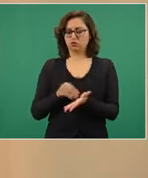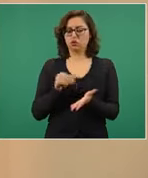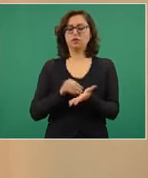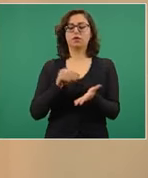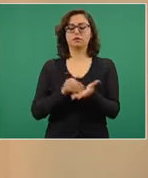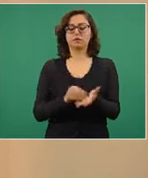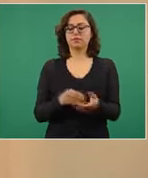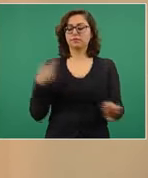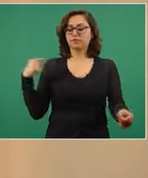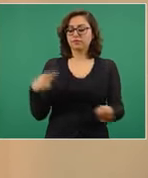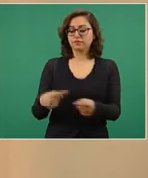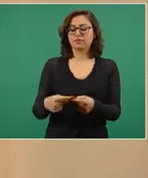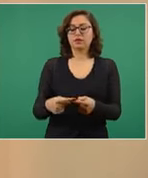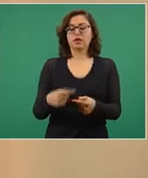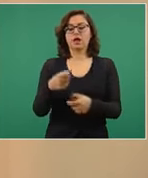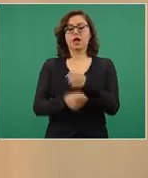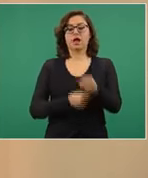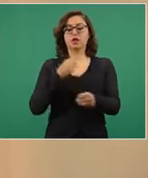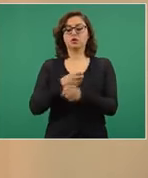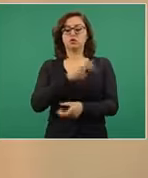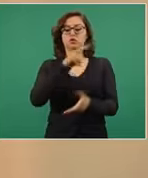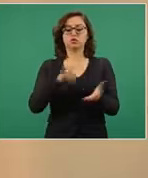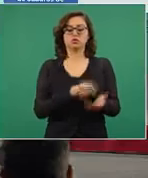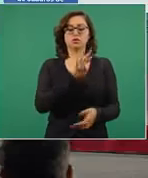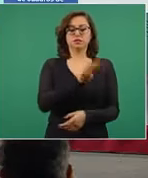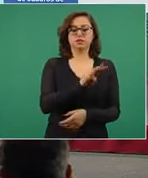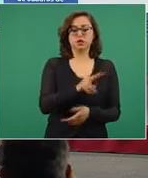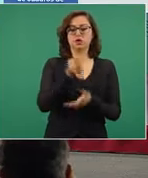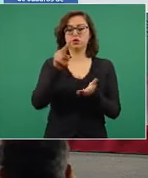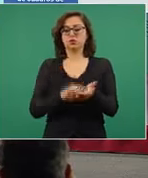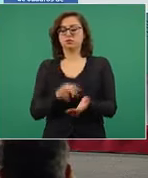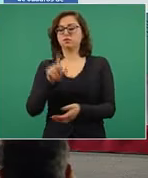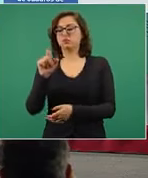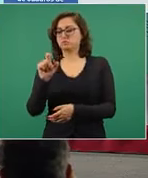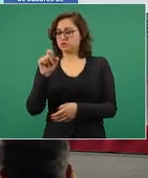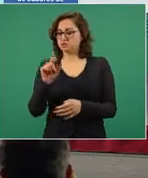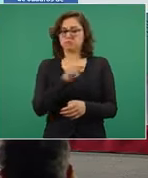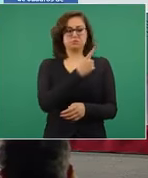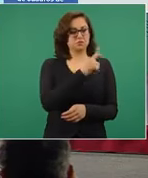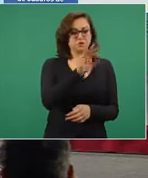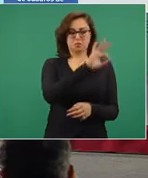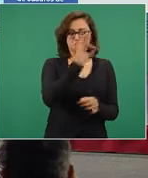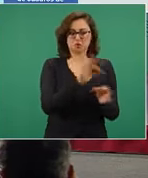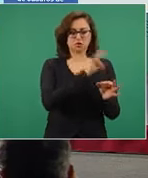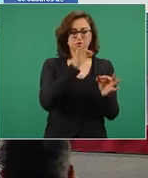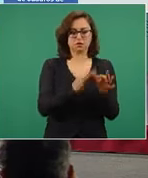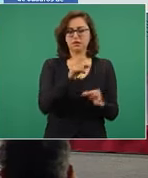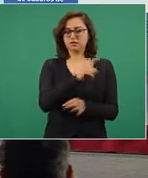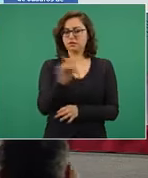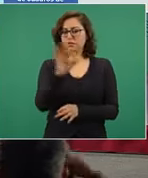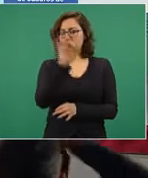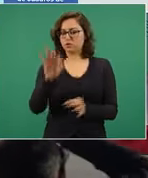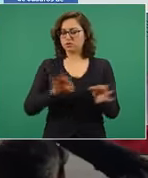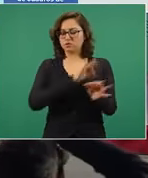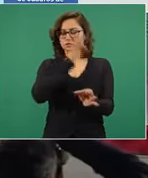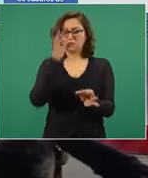reclutar 2019 y 20, se ha cumplido al 100%, 21.170 y